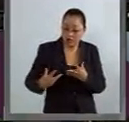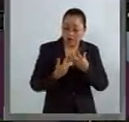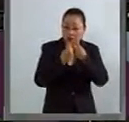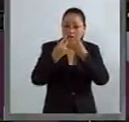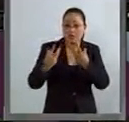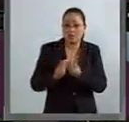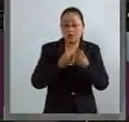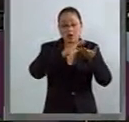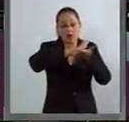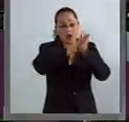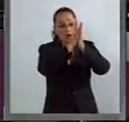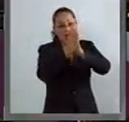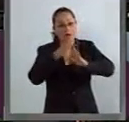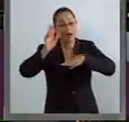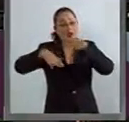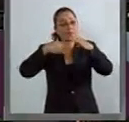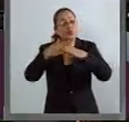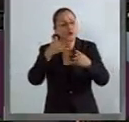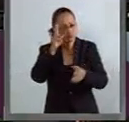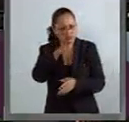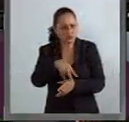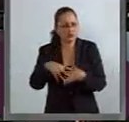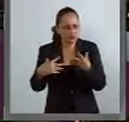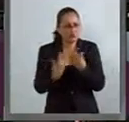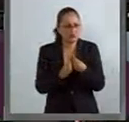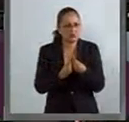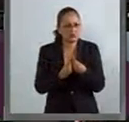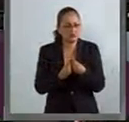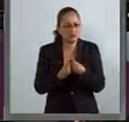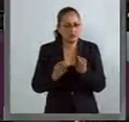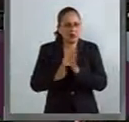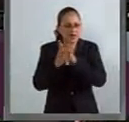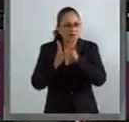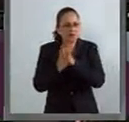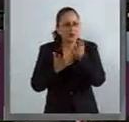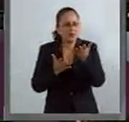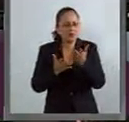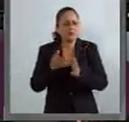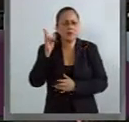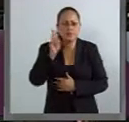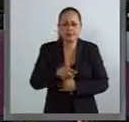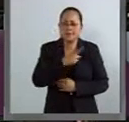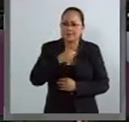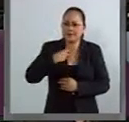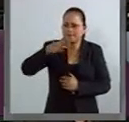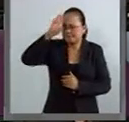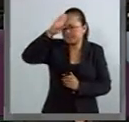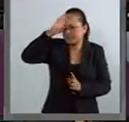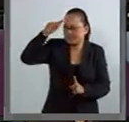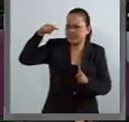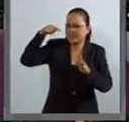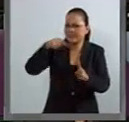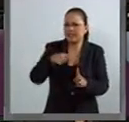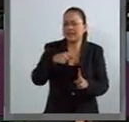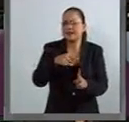esta transformación del mundo. Tenemos en verdad, y tendríamos que ser muy críticos, tenemos